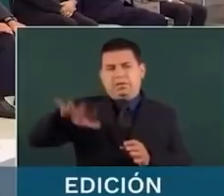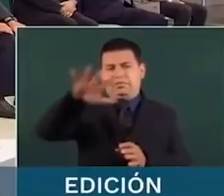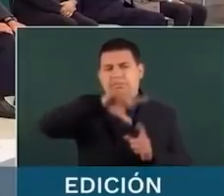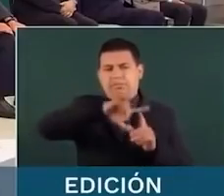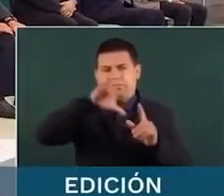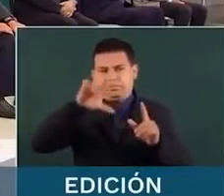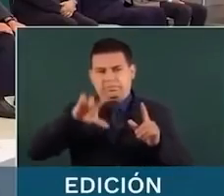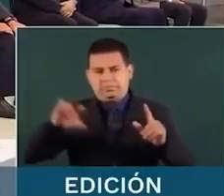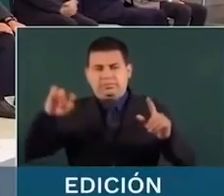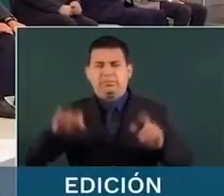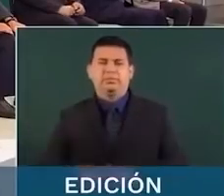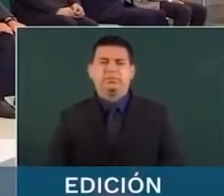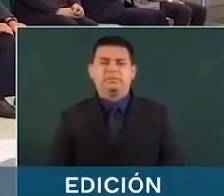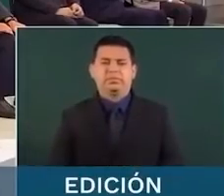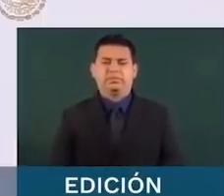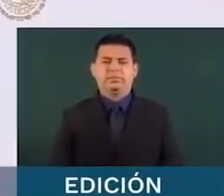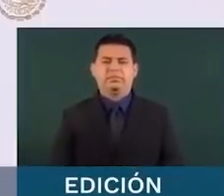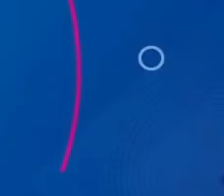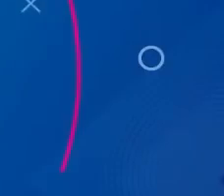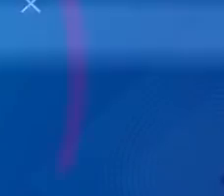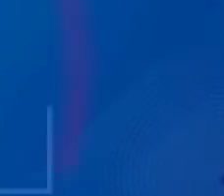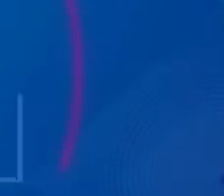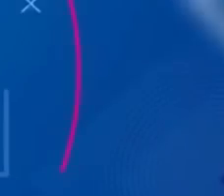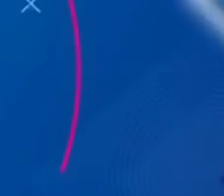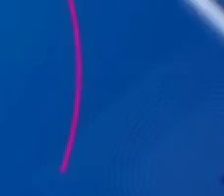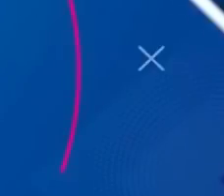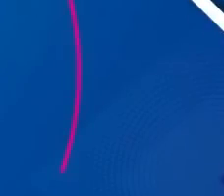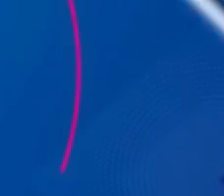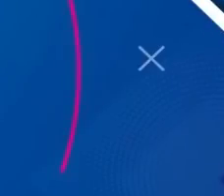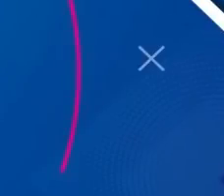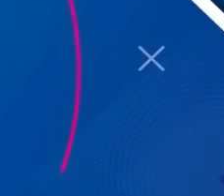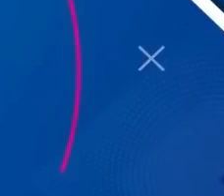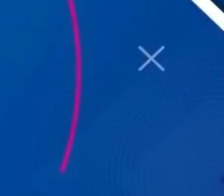Ya apartamos el nombre.